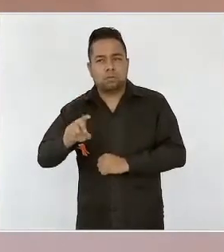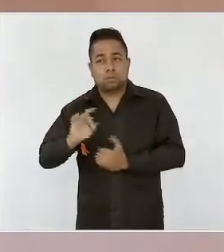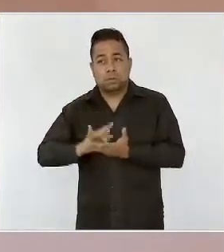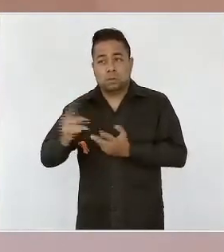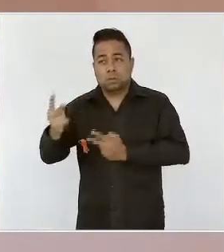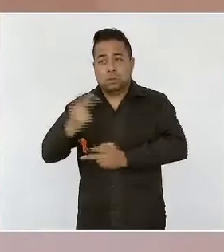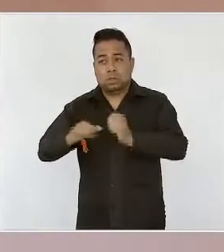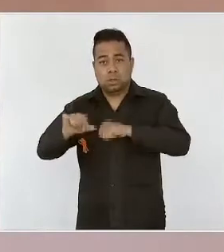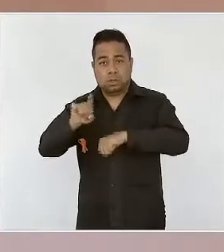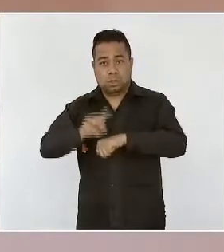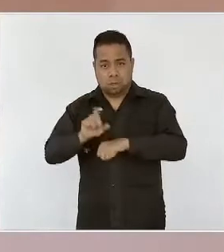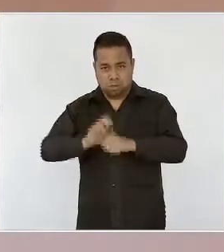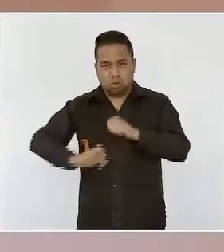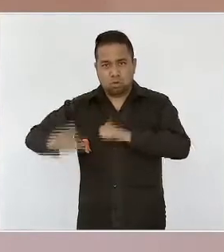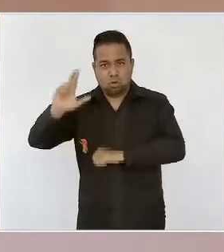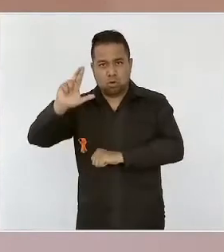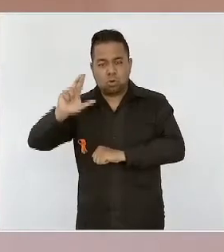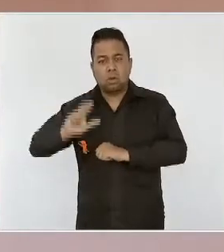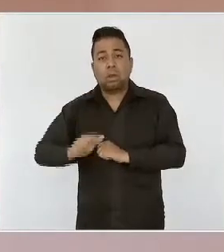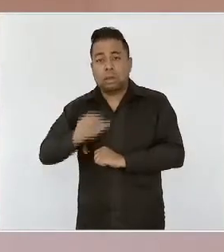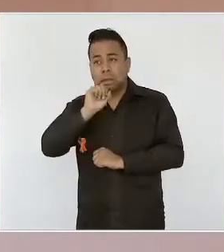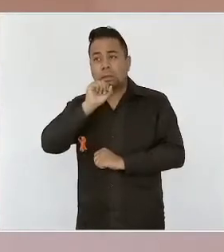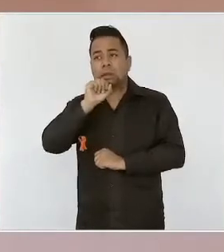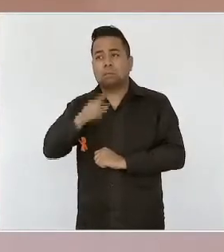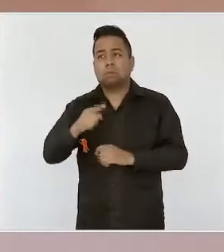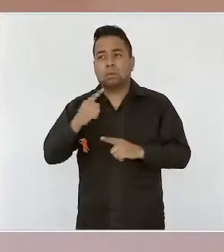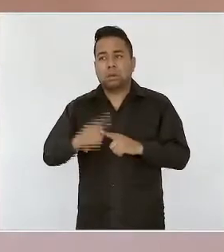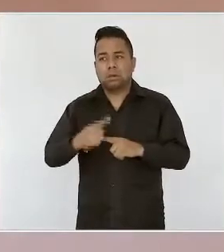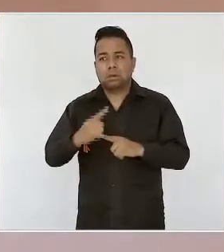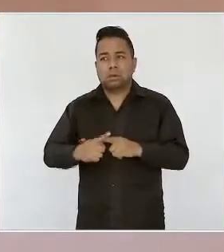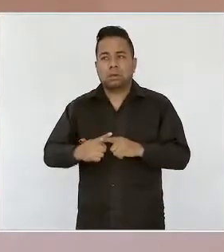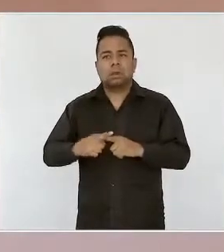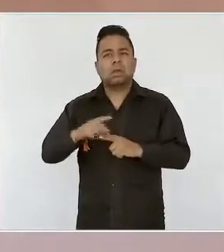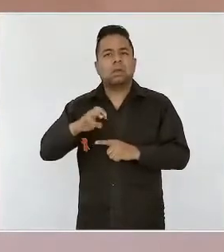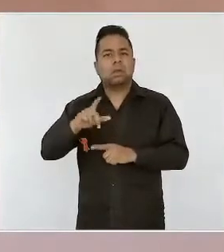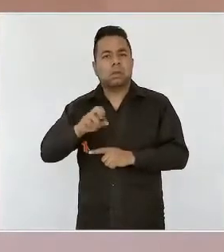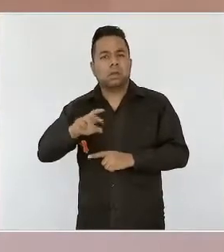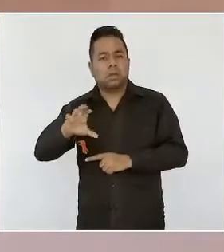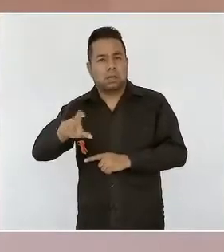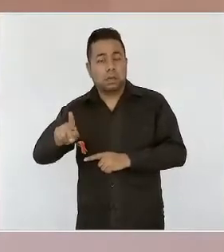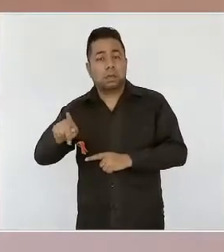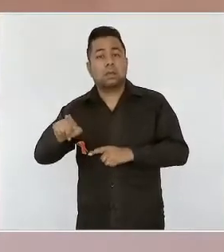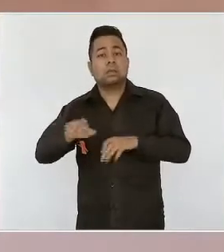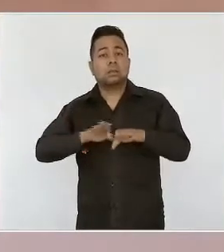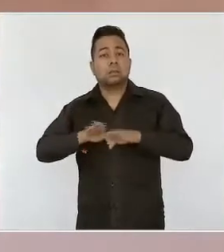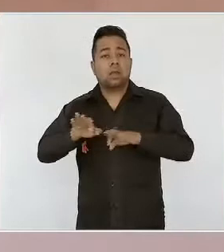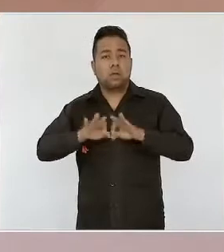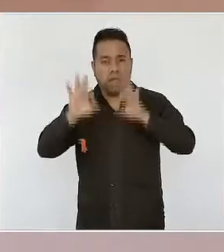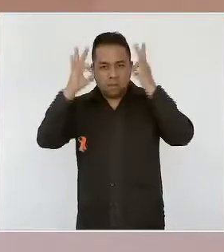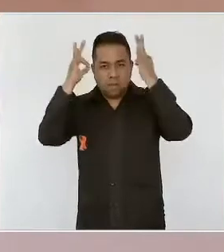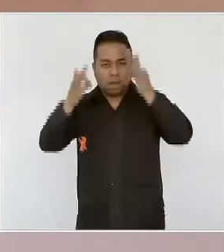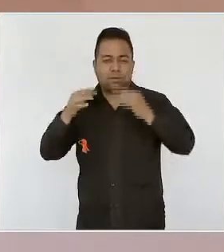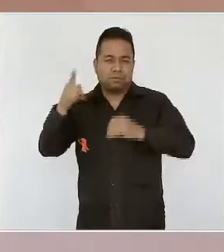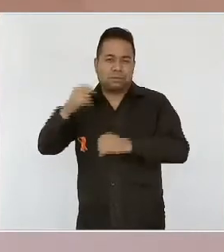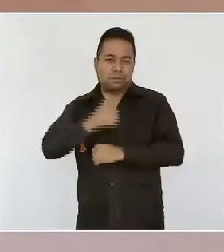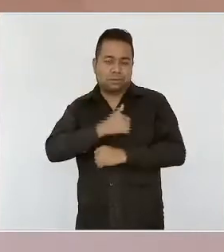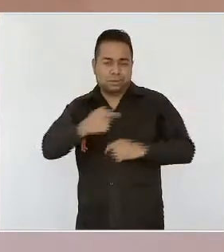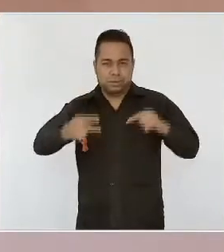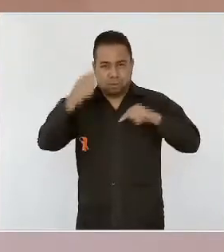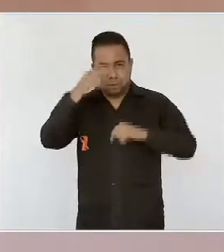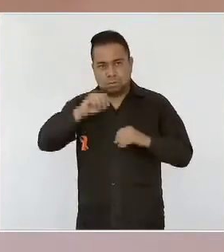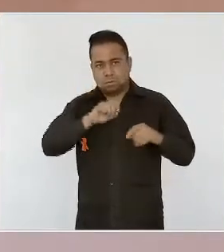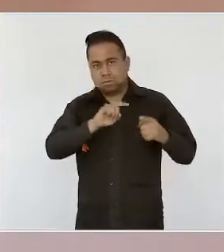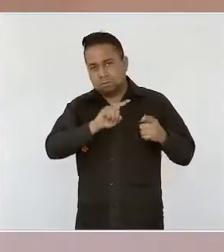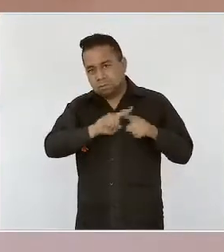por estar aquí, doctor. Al señor Graham C. Clark, embajador de Canadá en México, y a las personalidades